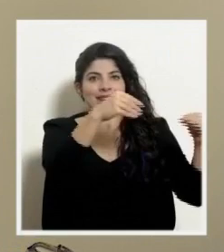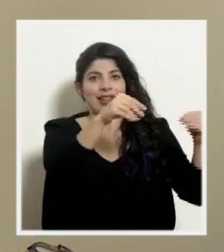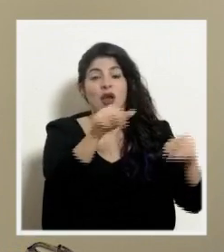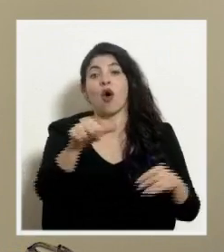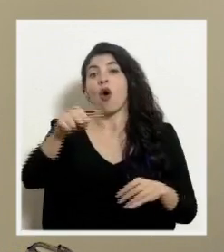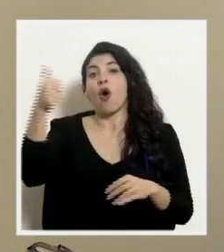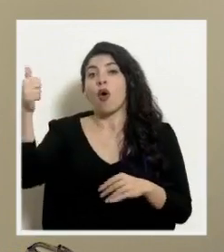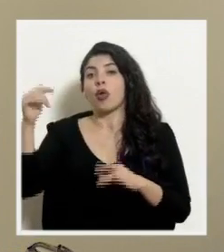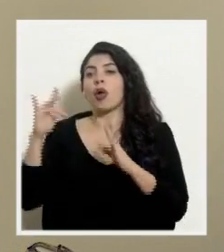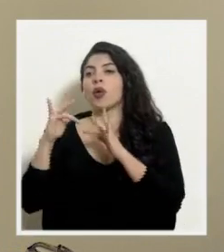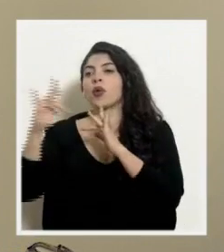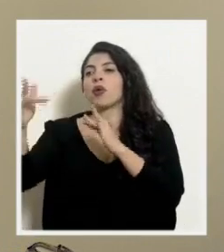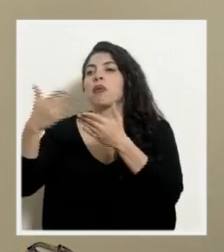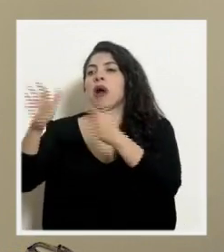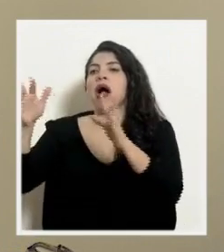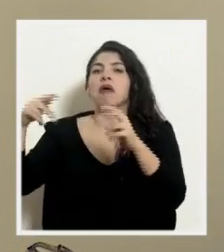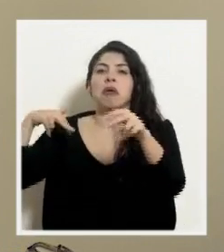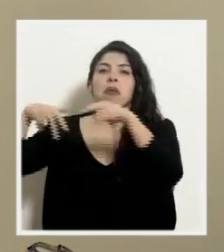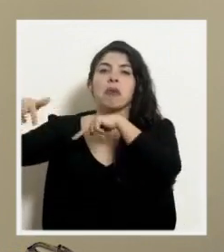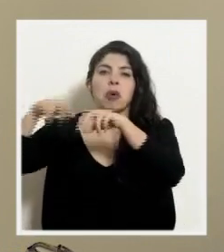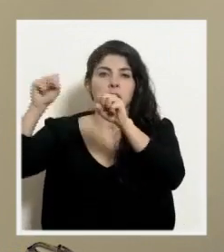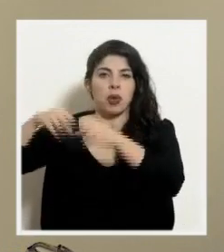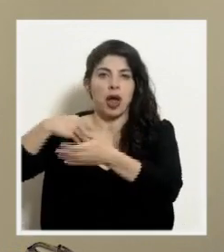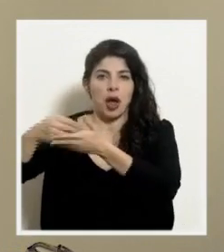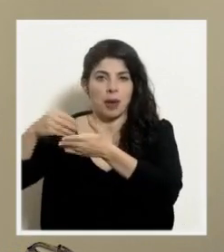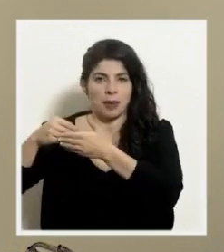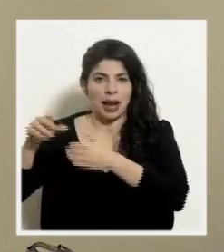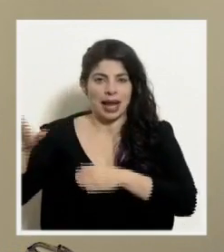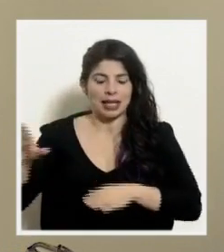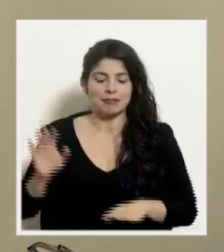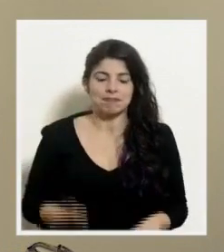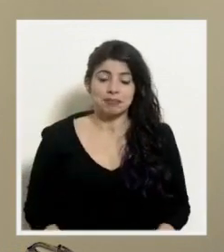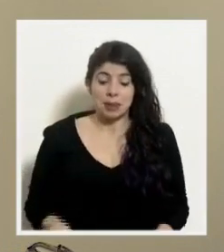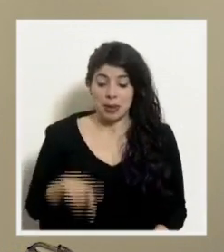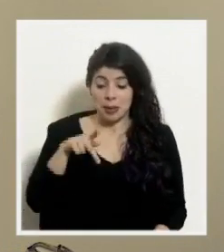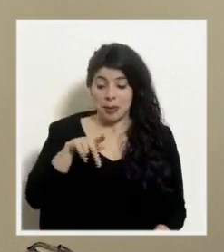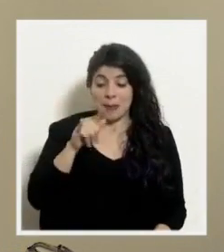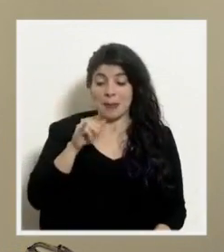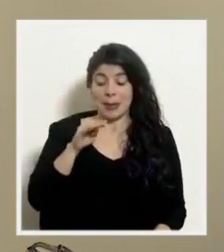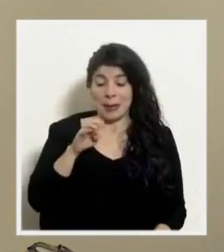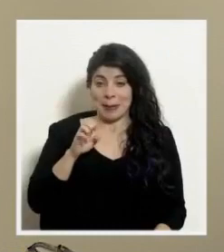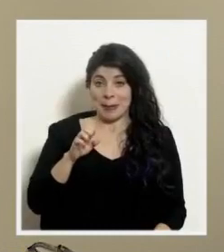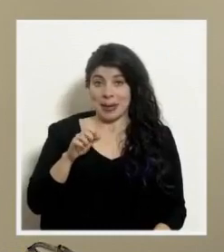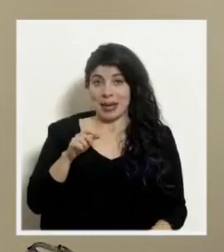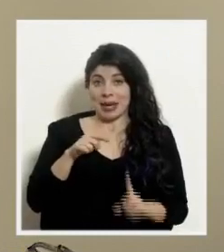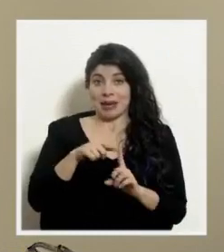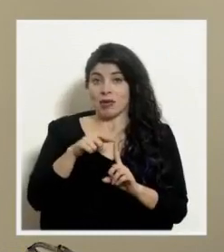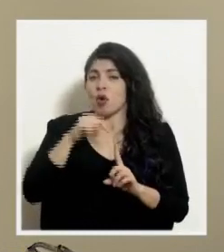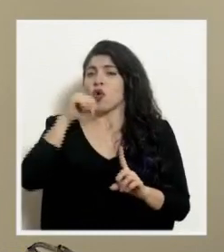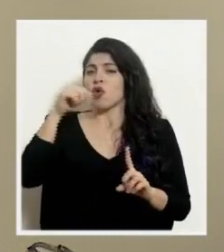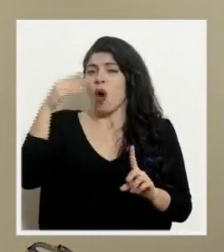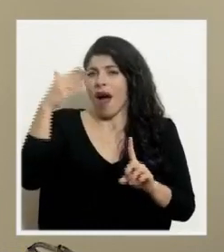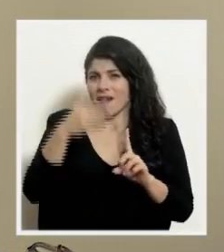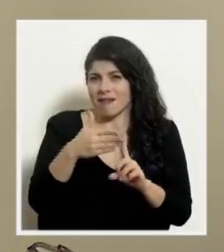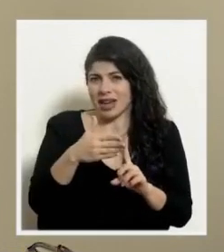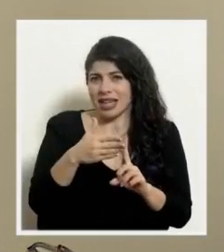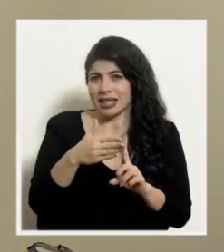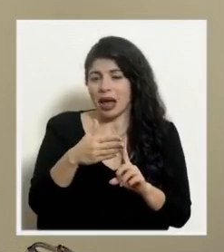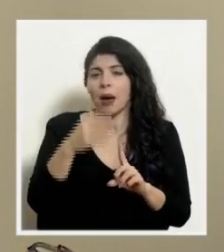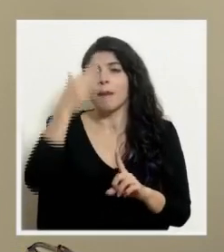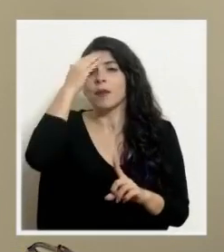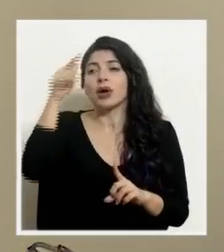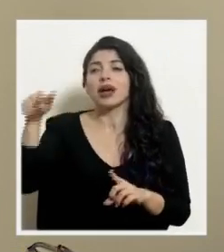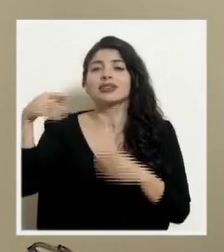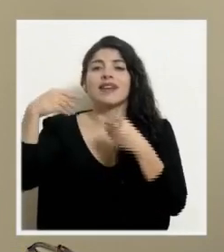quedó con la sección abierta. En el caso de la pyme, digamos que no afecta directamente a la pyme porque es la línea de